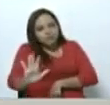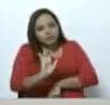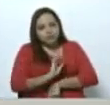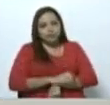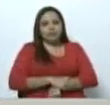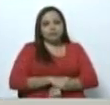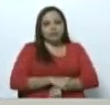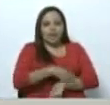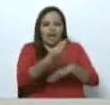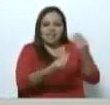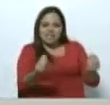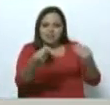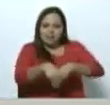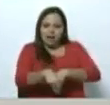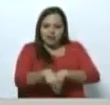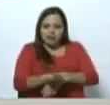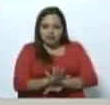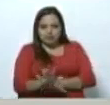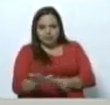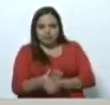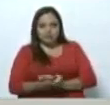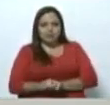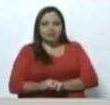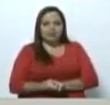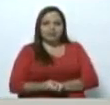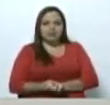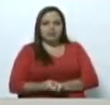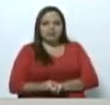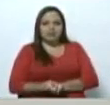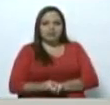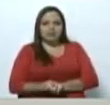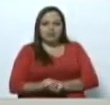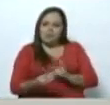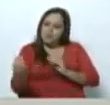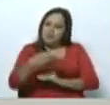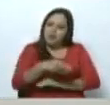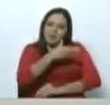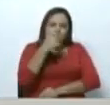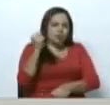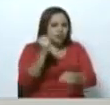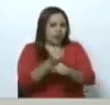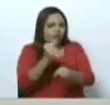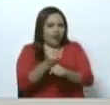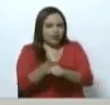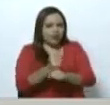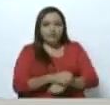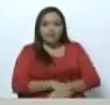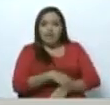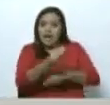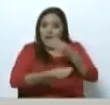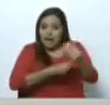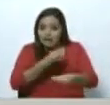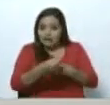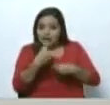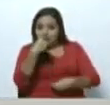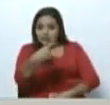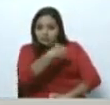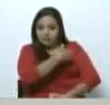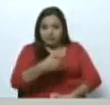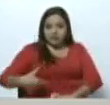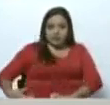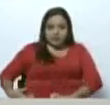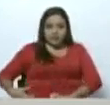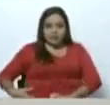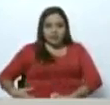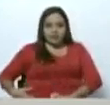Hacer más con menos. Ser más eficiente. Es hacer lo que dice el compañero presidente, declarar